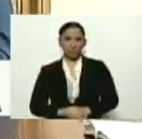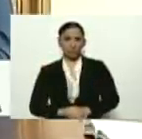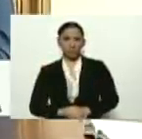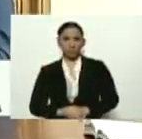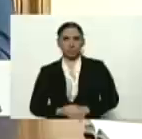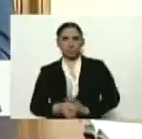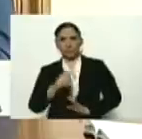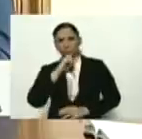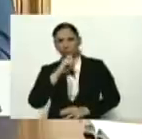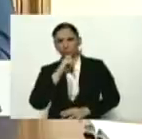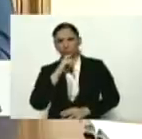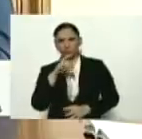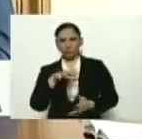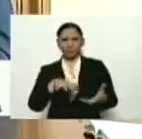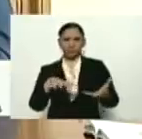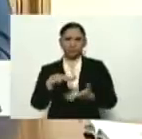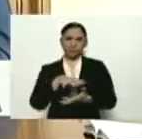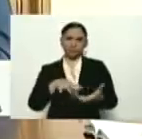coyunturales